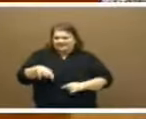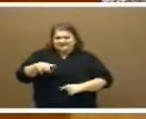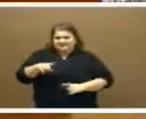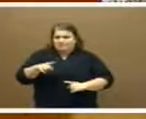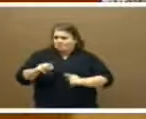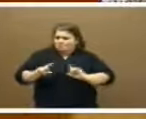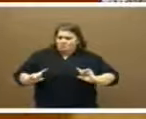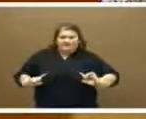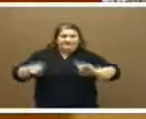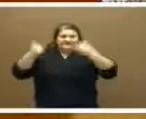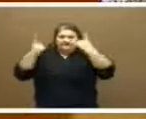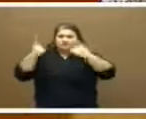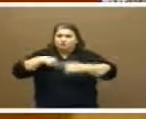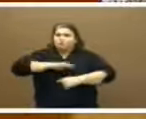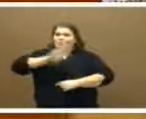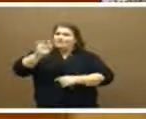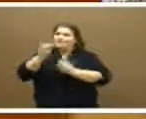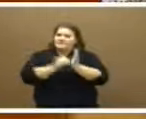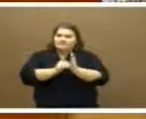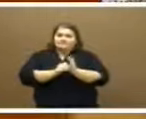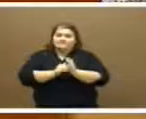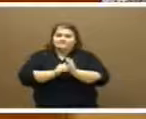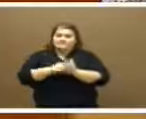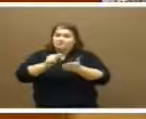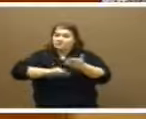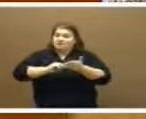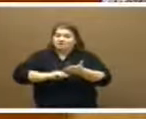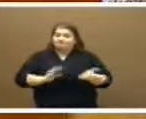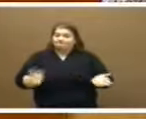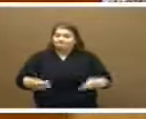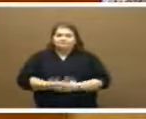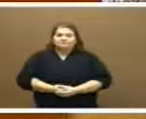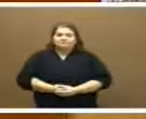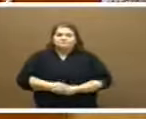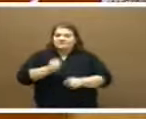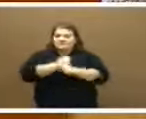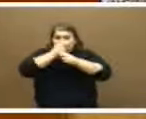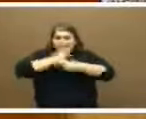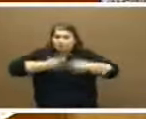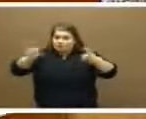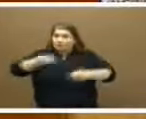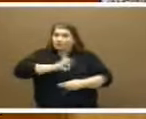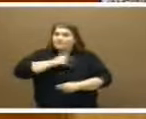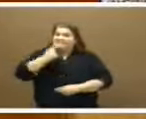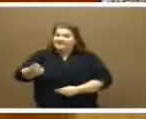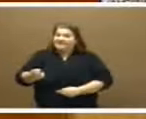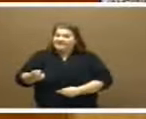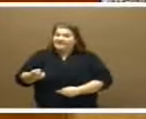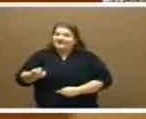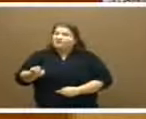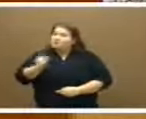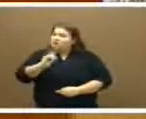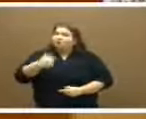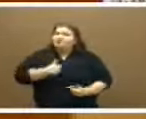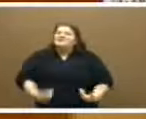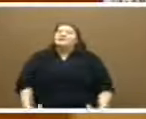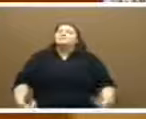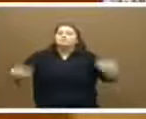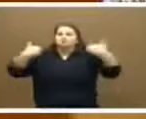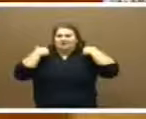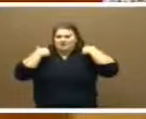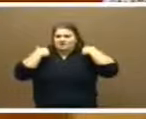nunca se han pasado de las 40.000 contratos. Y empleo público, dice usted, tibia. No, responsable,